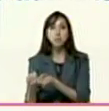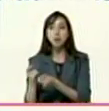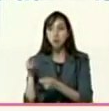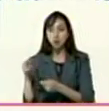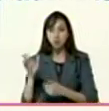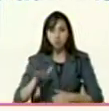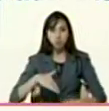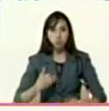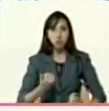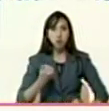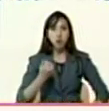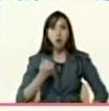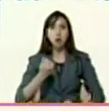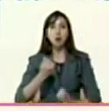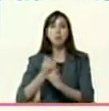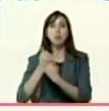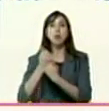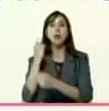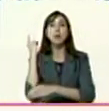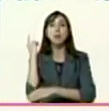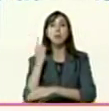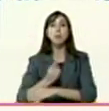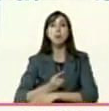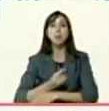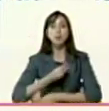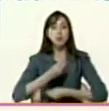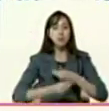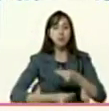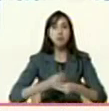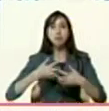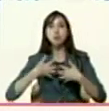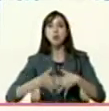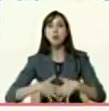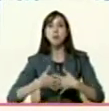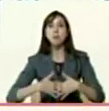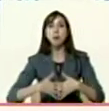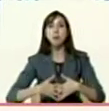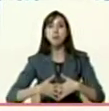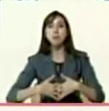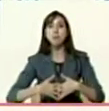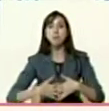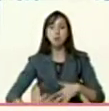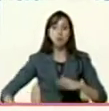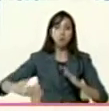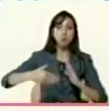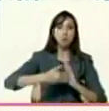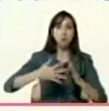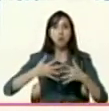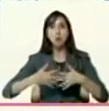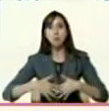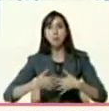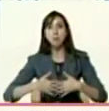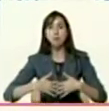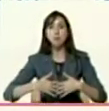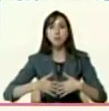apoyara la demanda que esta empresa tenía contra la empresa venezolana Cisco.